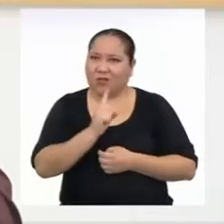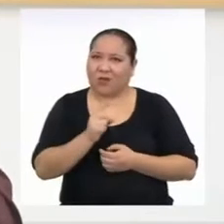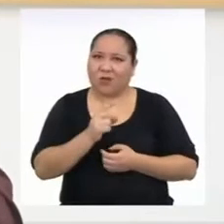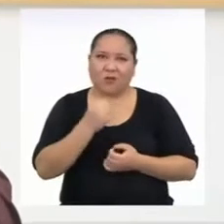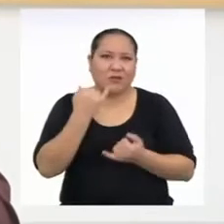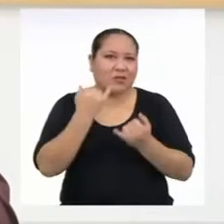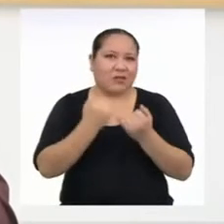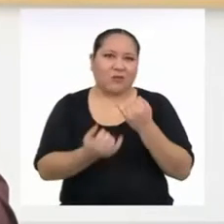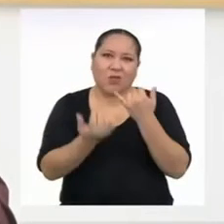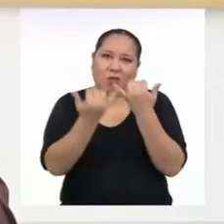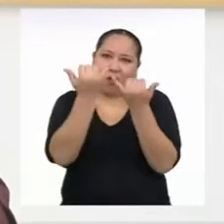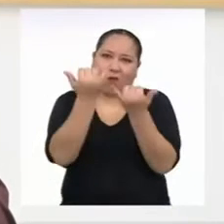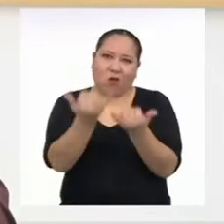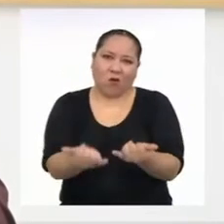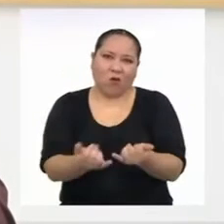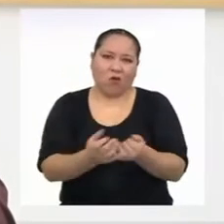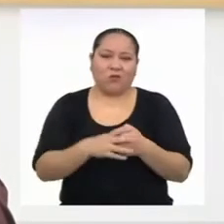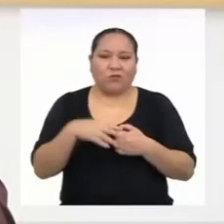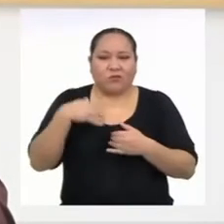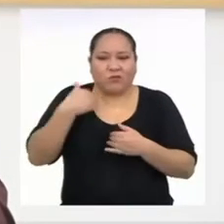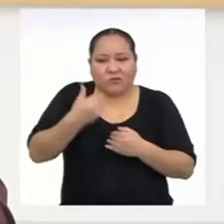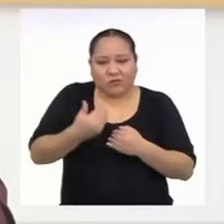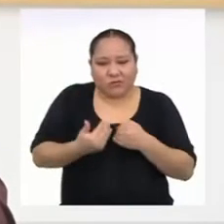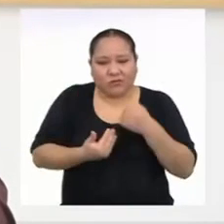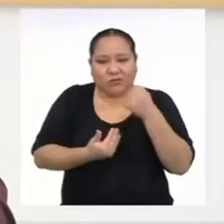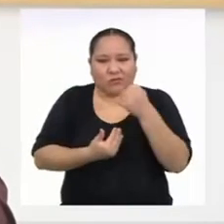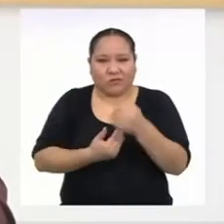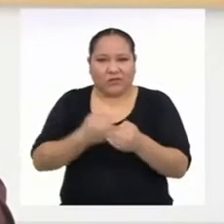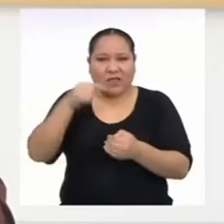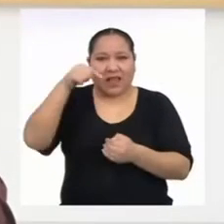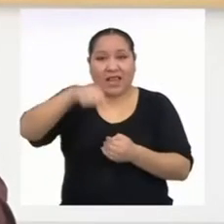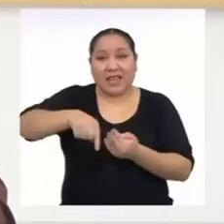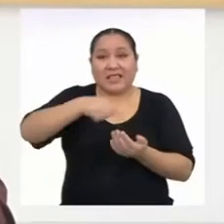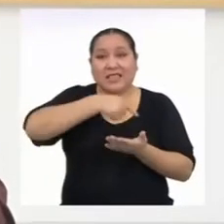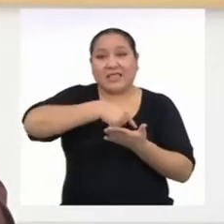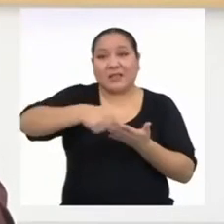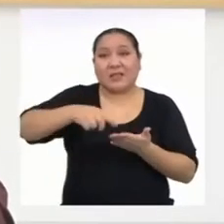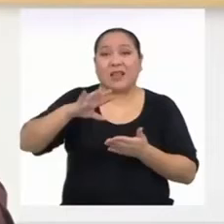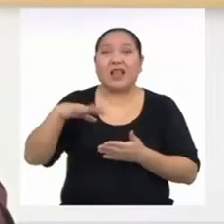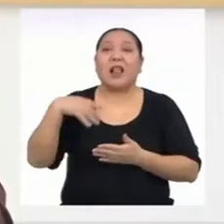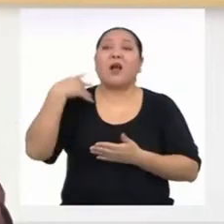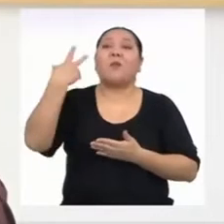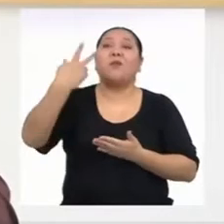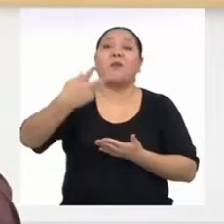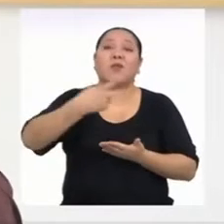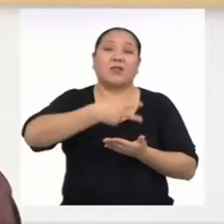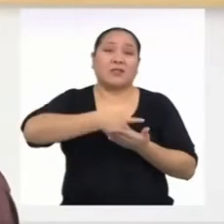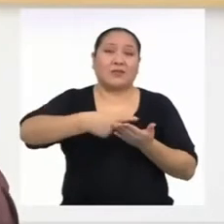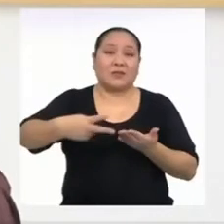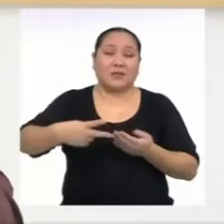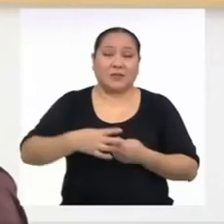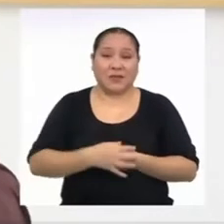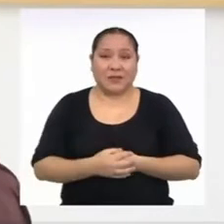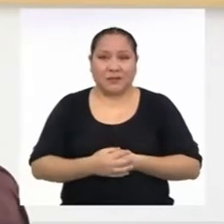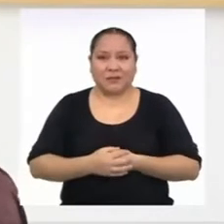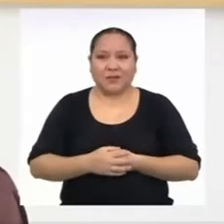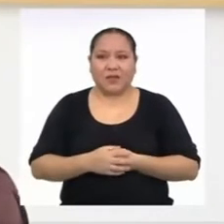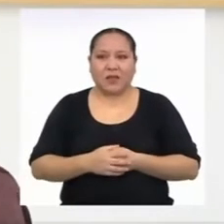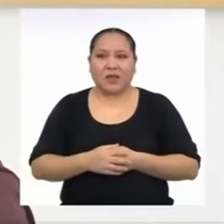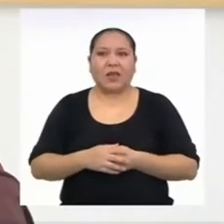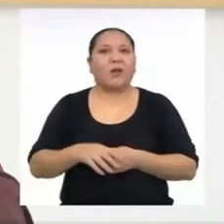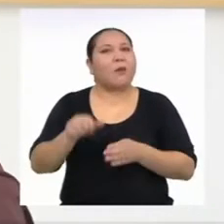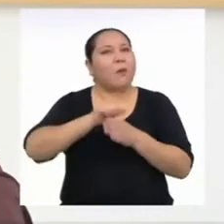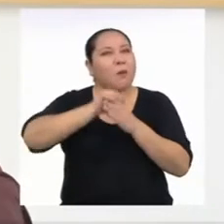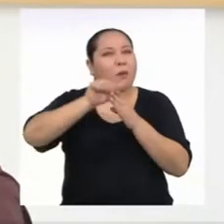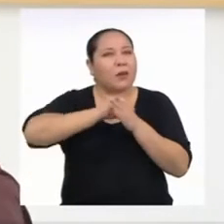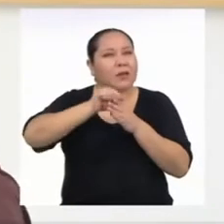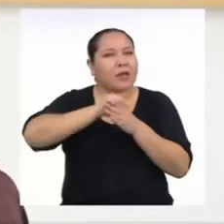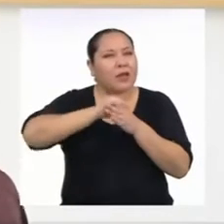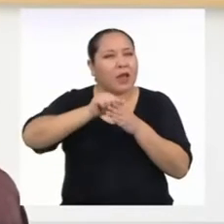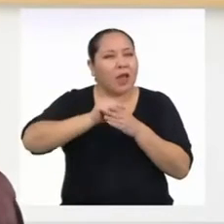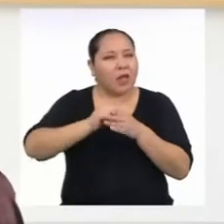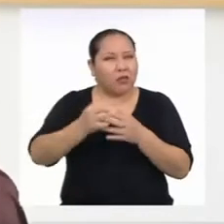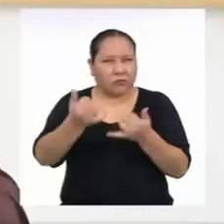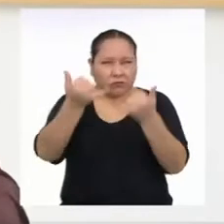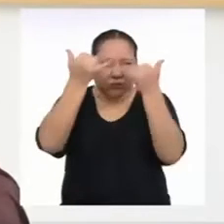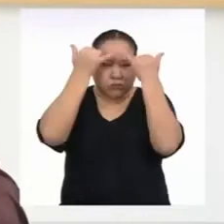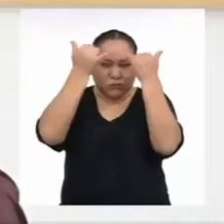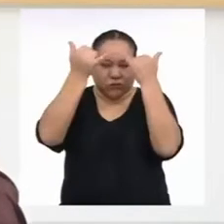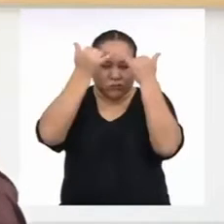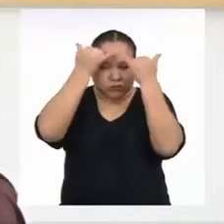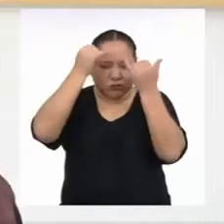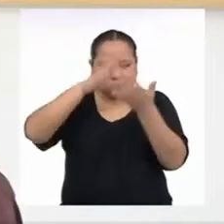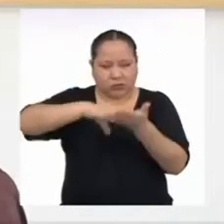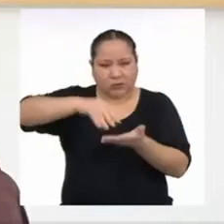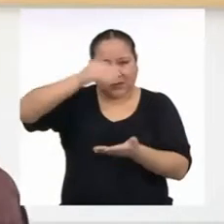hoy día. Lo realizaremos a lo largo de esta y la siguiente semana. Y así vamos afianzando nuestros aprendizajes. Cada